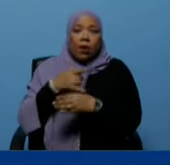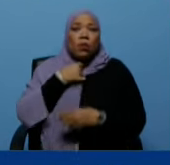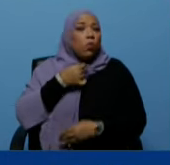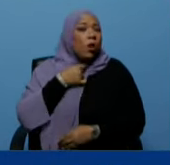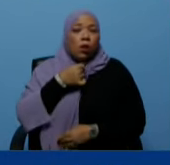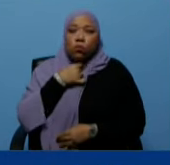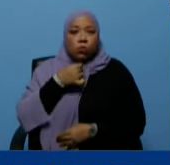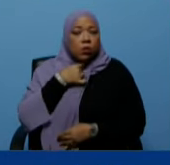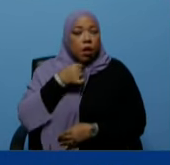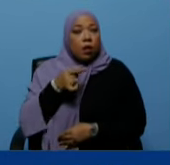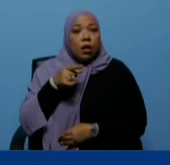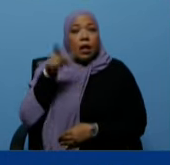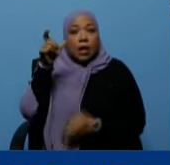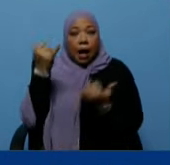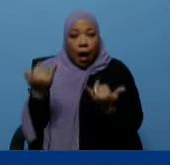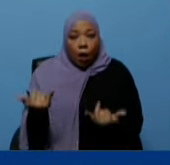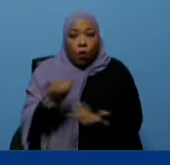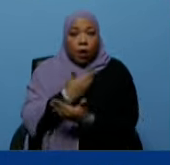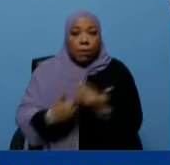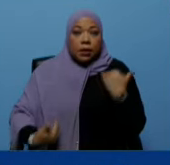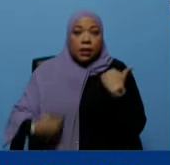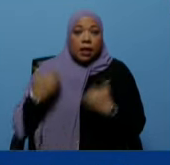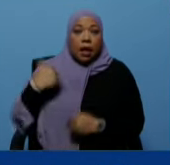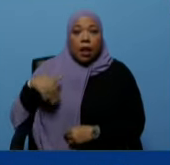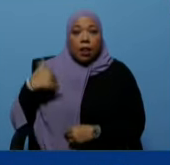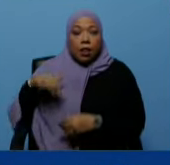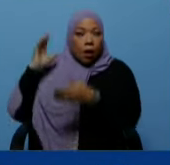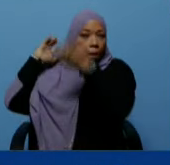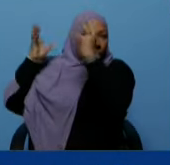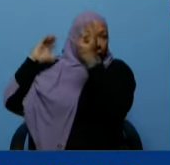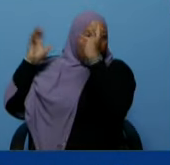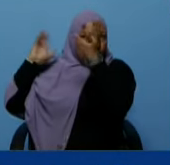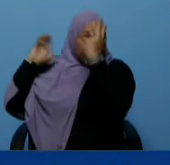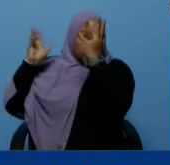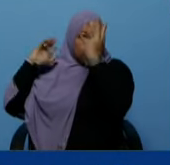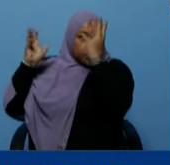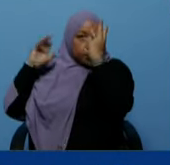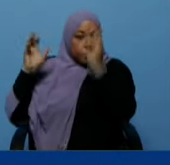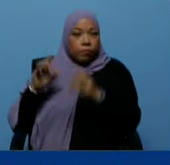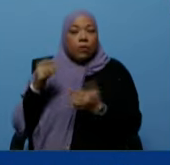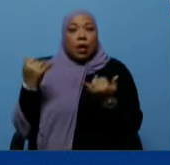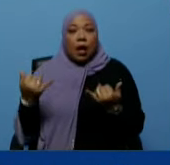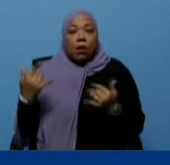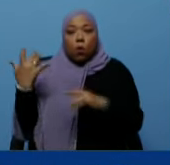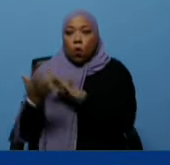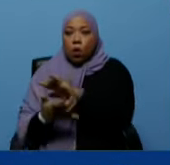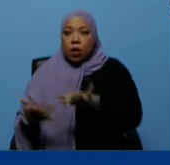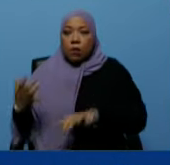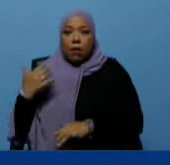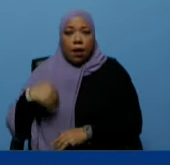Y ahora Milei, quien destruyó Argentina, destruida.